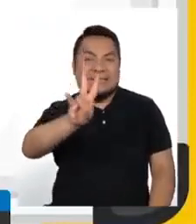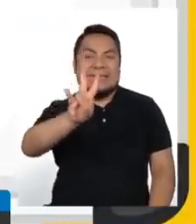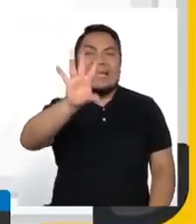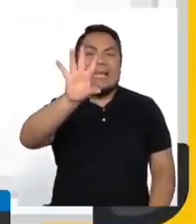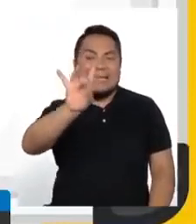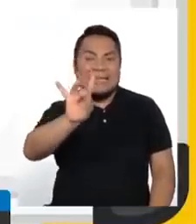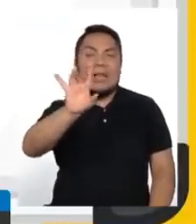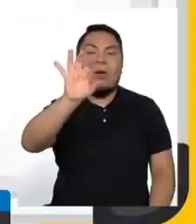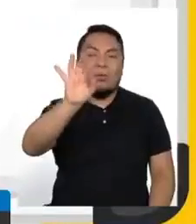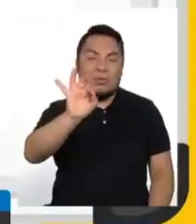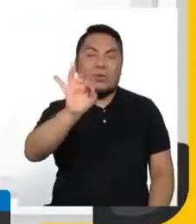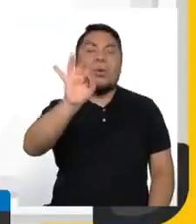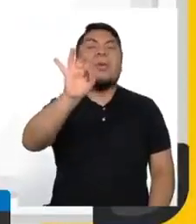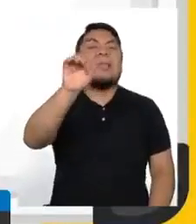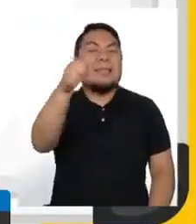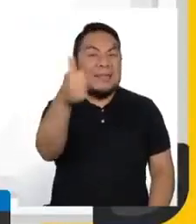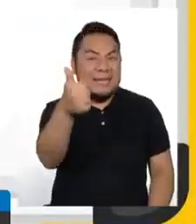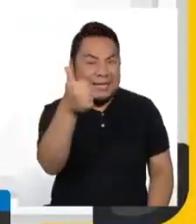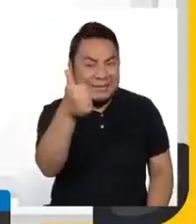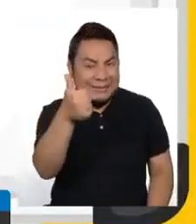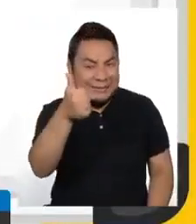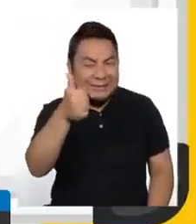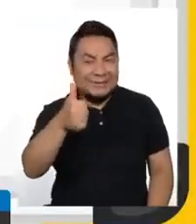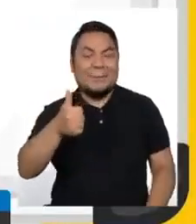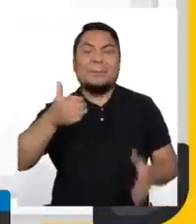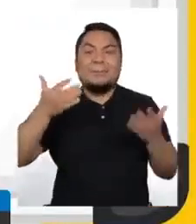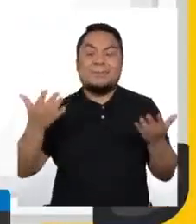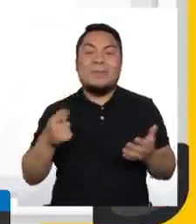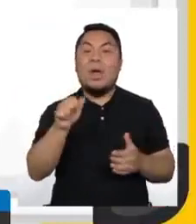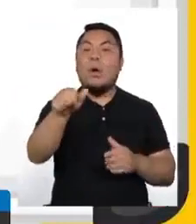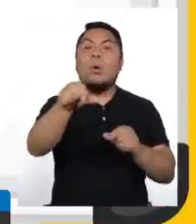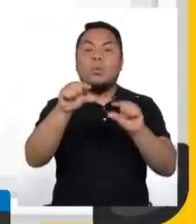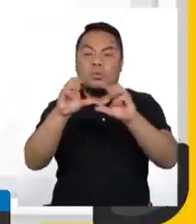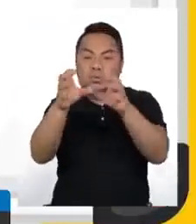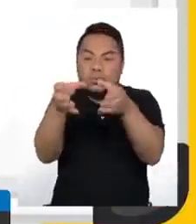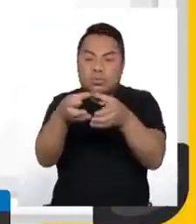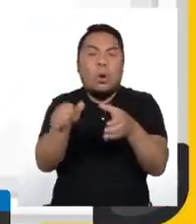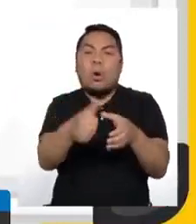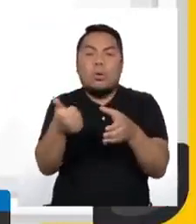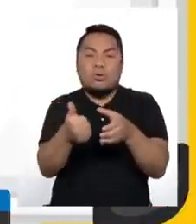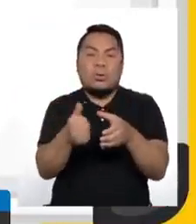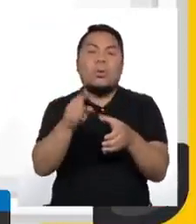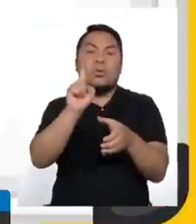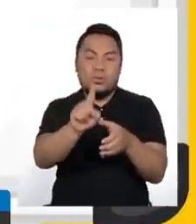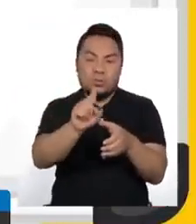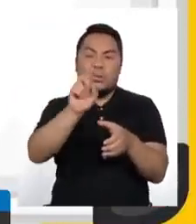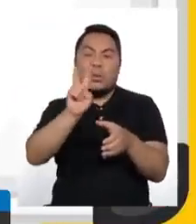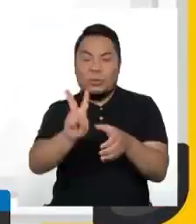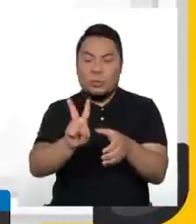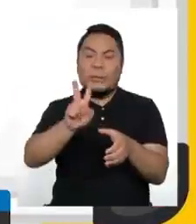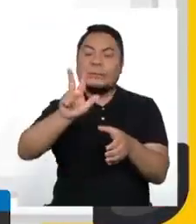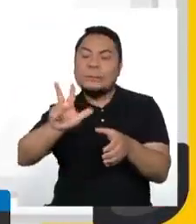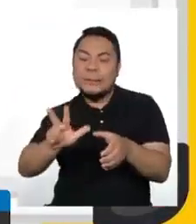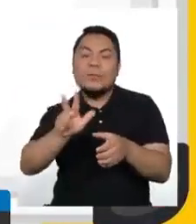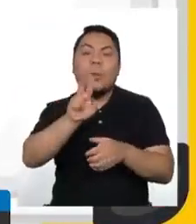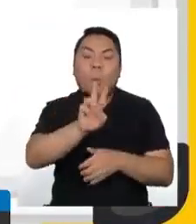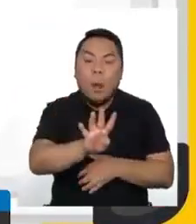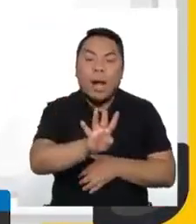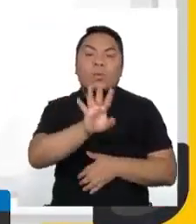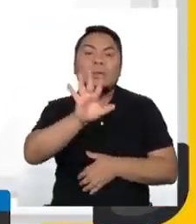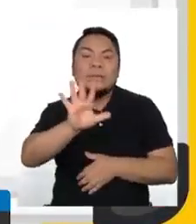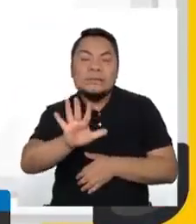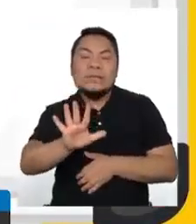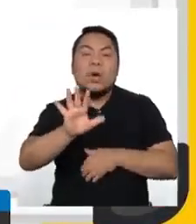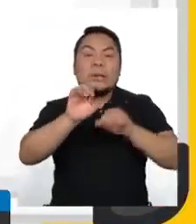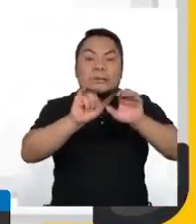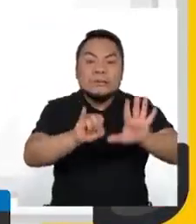7, 8, 9, 10. Otro grupo de 1, 2, 3, 4,